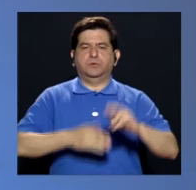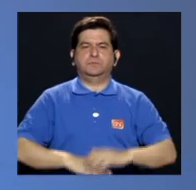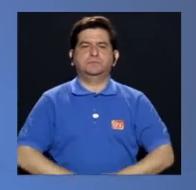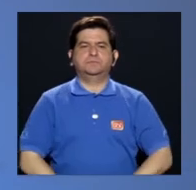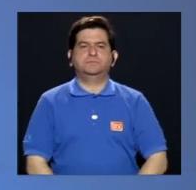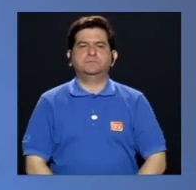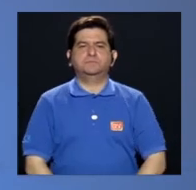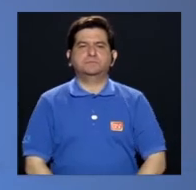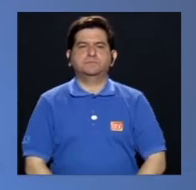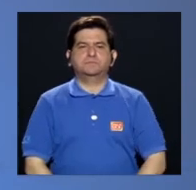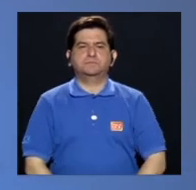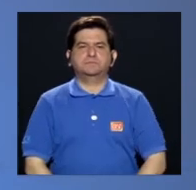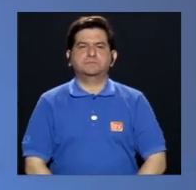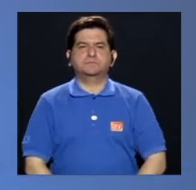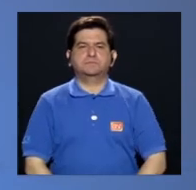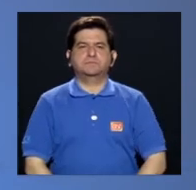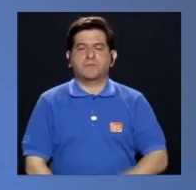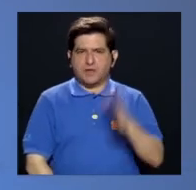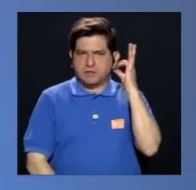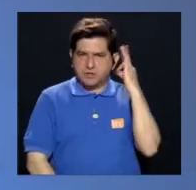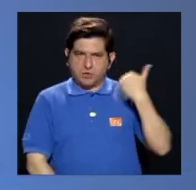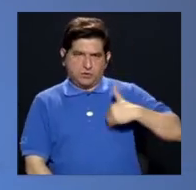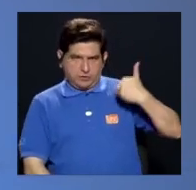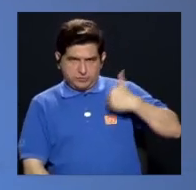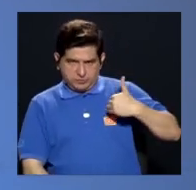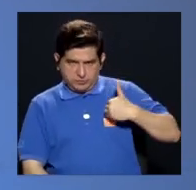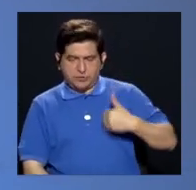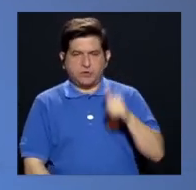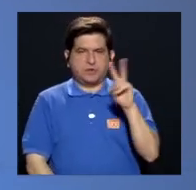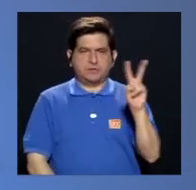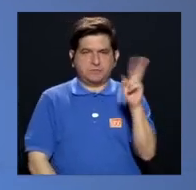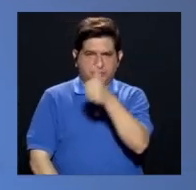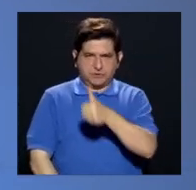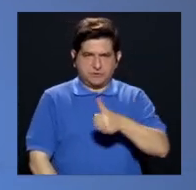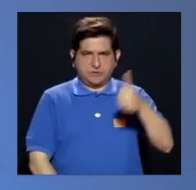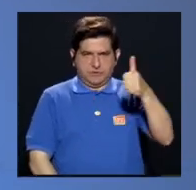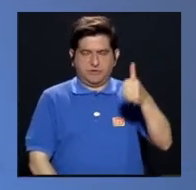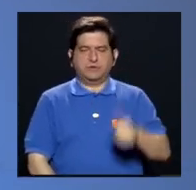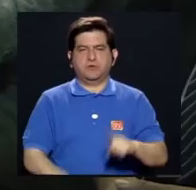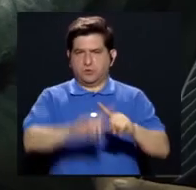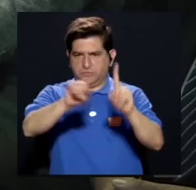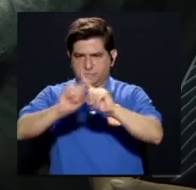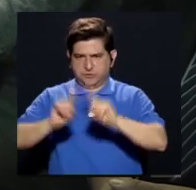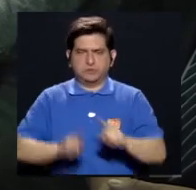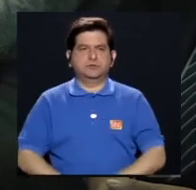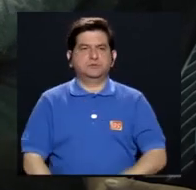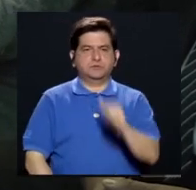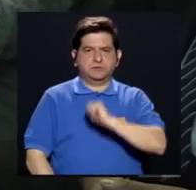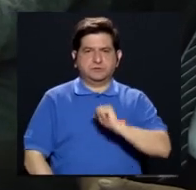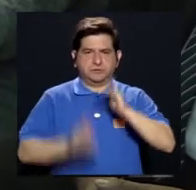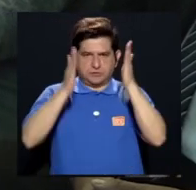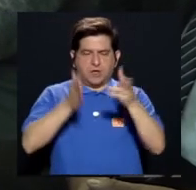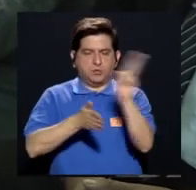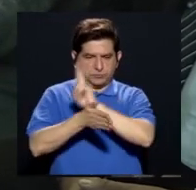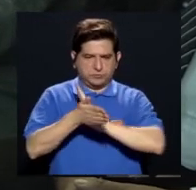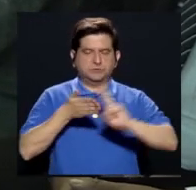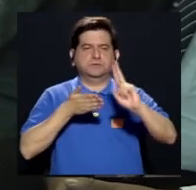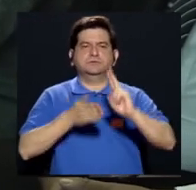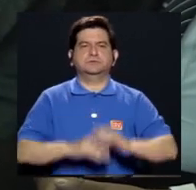Universitario, señoras y señores vicerrectores, autoridades